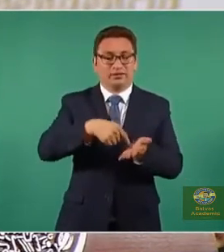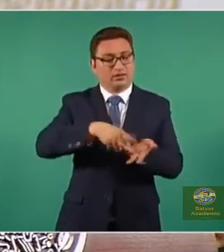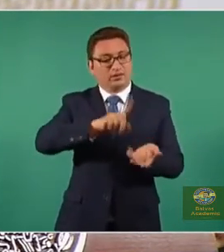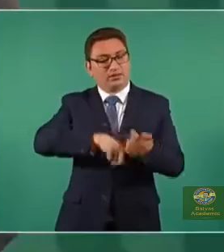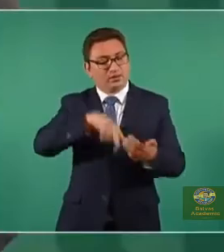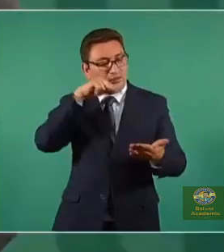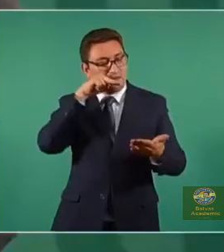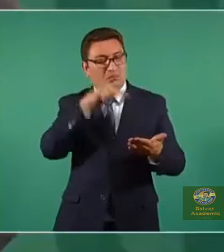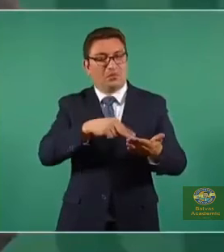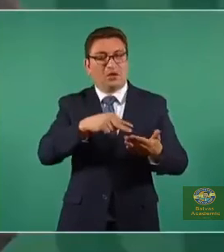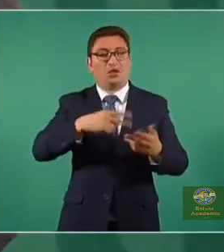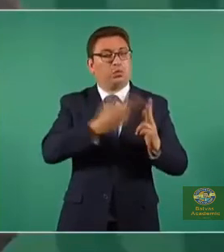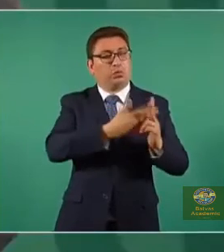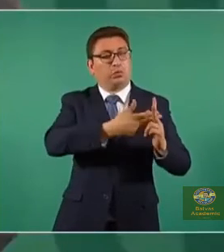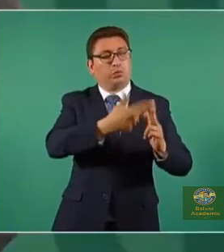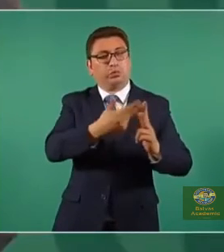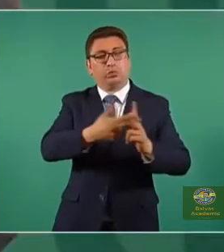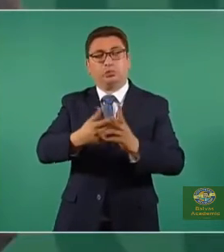sangre.